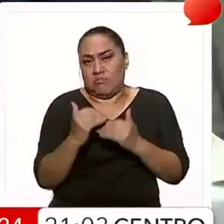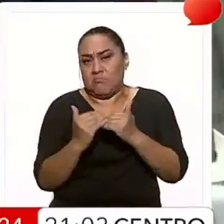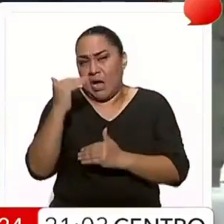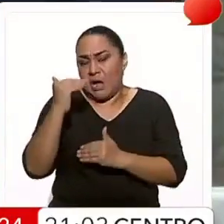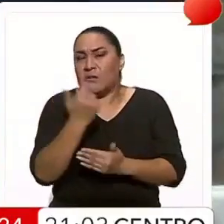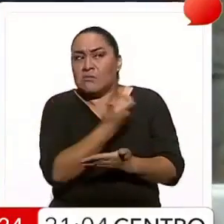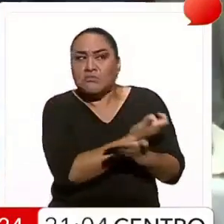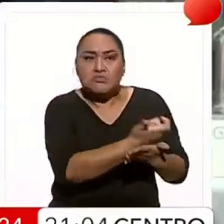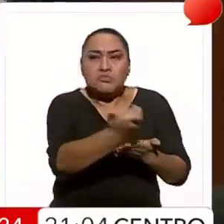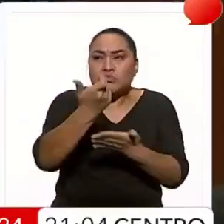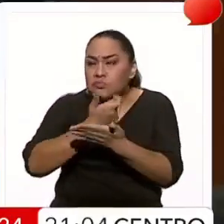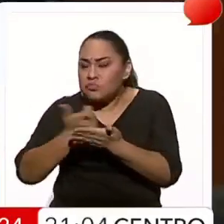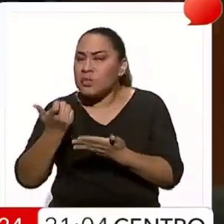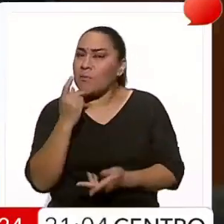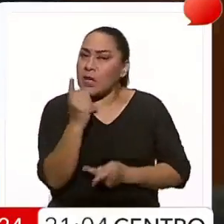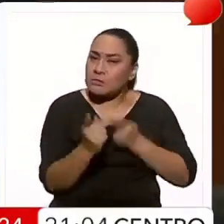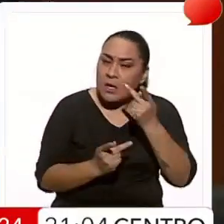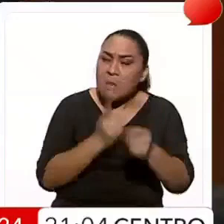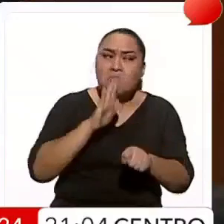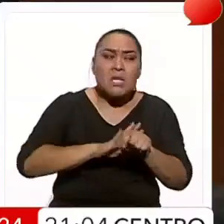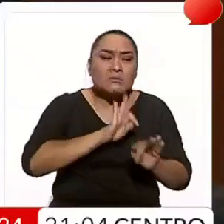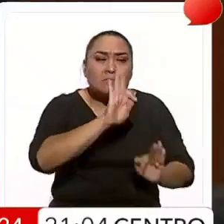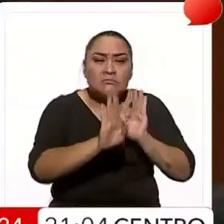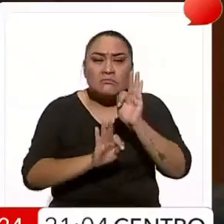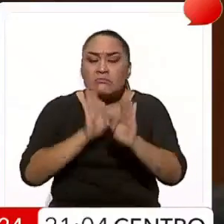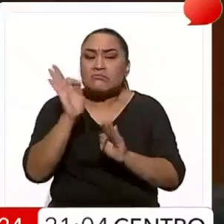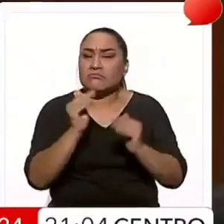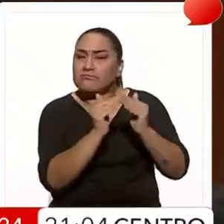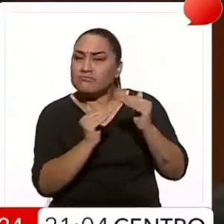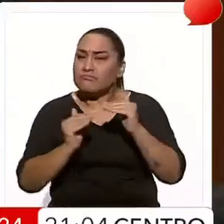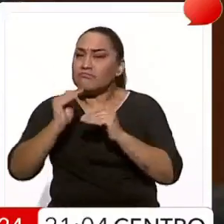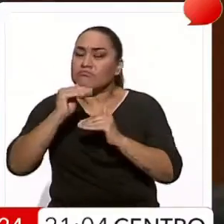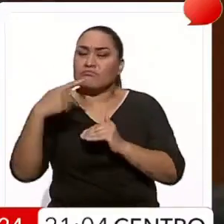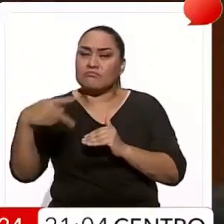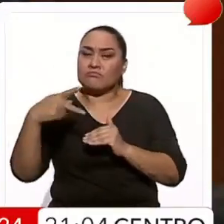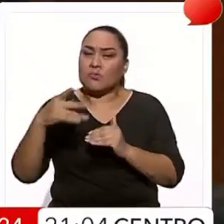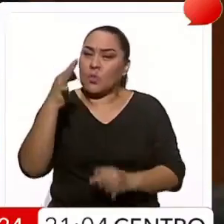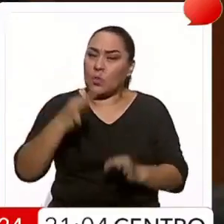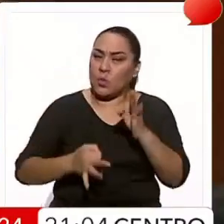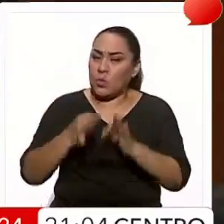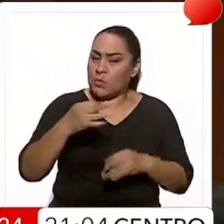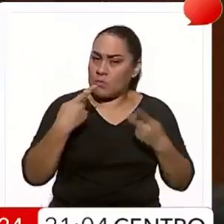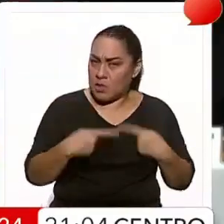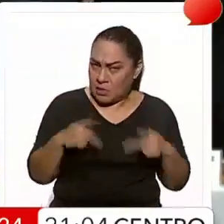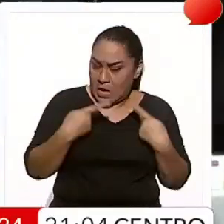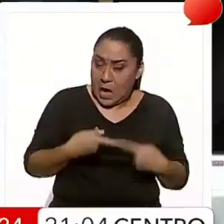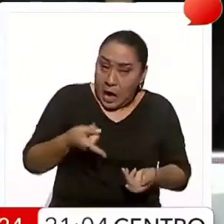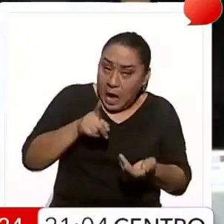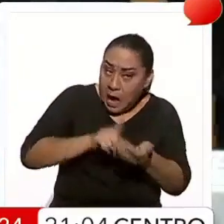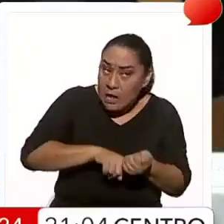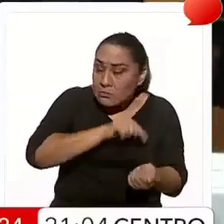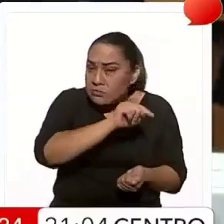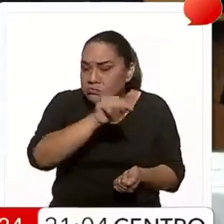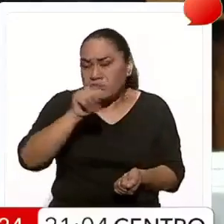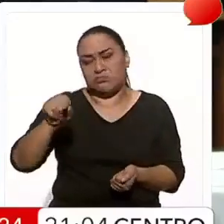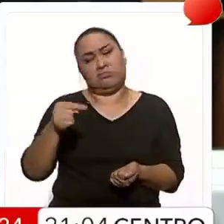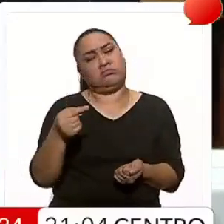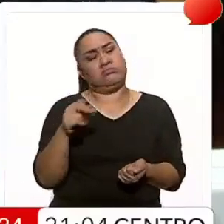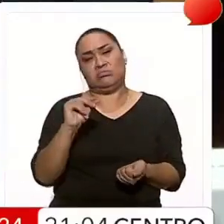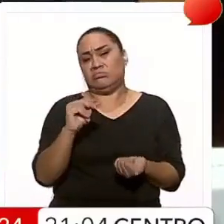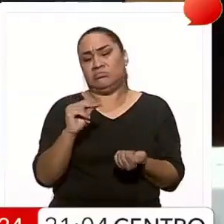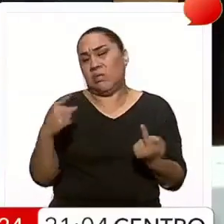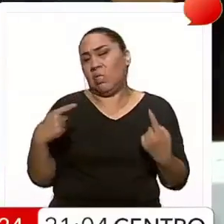los sueldos, prestaciones y privilegios de la alta burocracia del Poder Judicial, muchos de los cuales están fuera de lo que establece